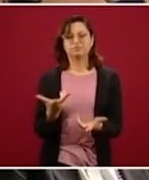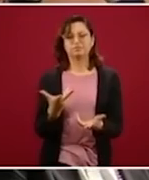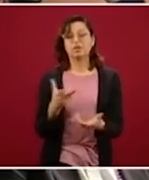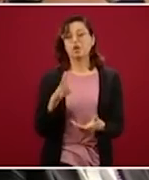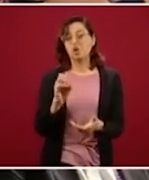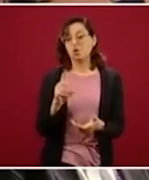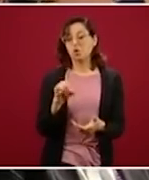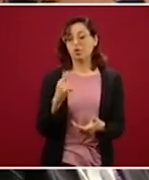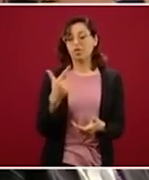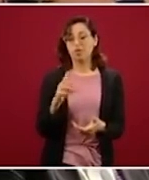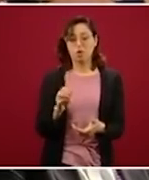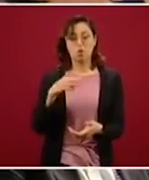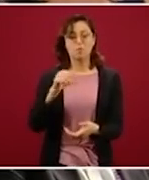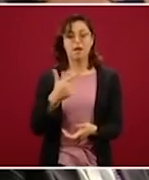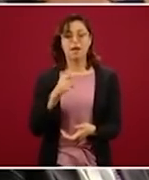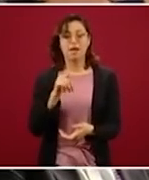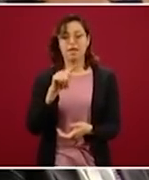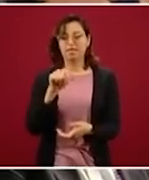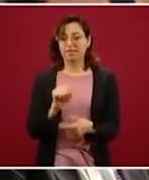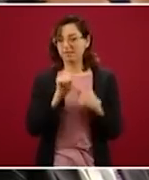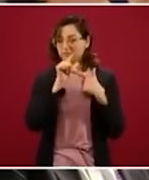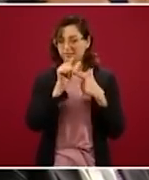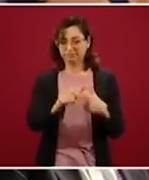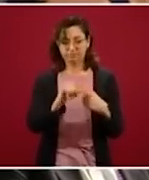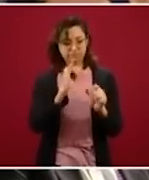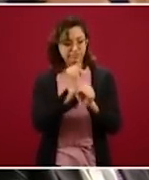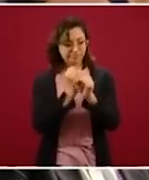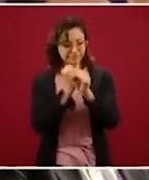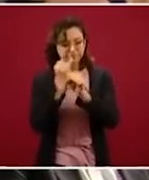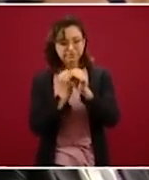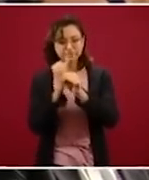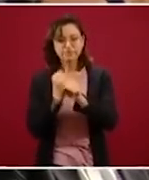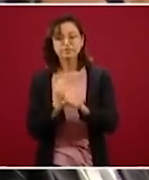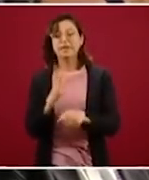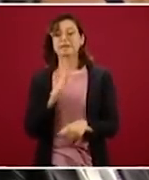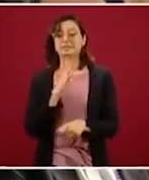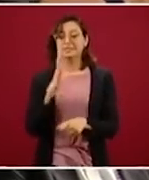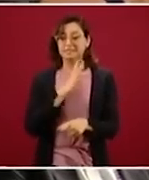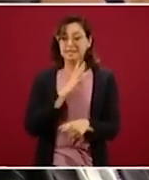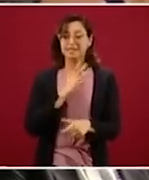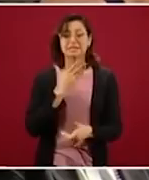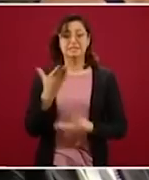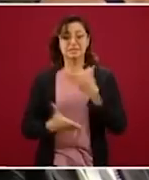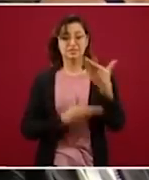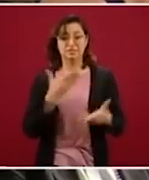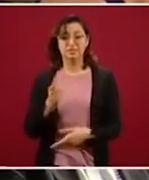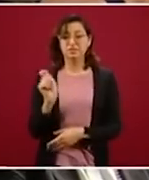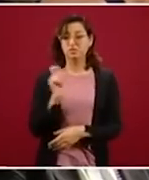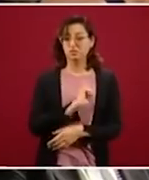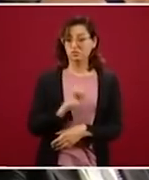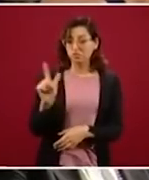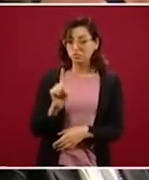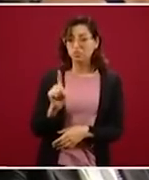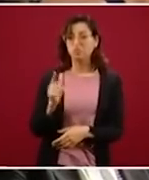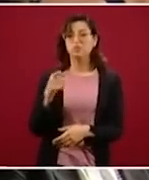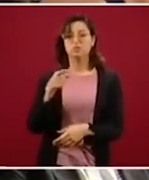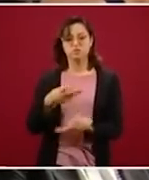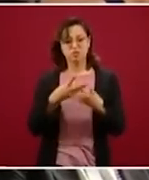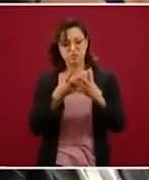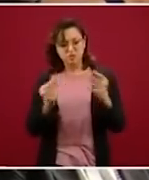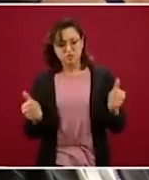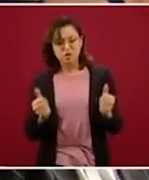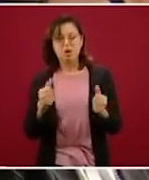Magenta, que continúa este proceso de investigación. Están involucrados Servicios Profesionales de Asesoría de Soluciones